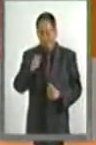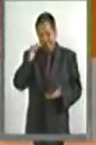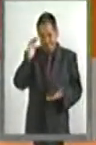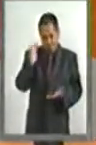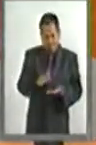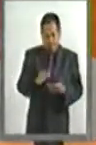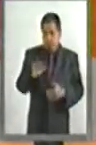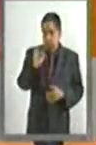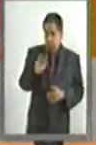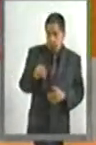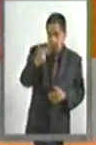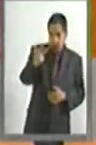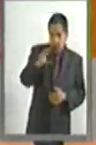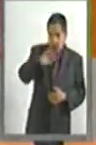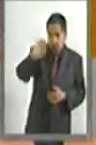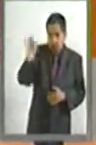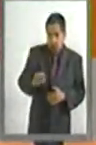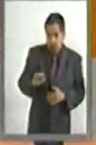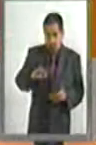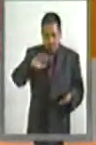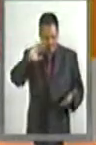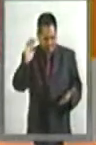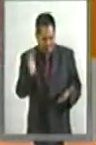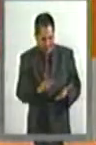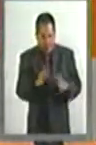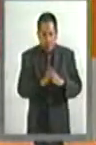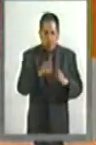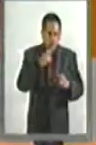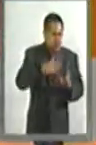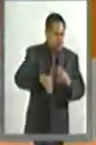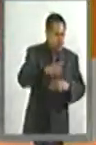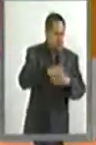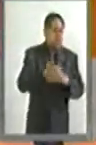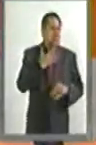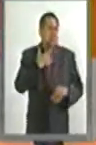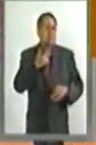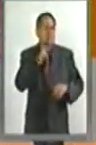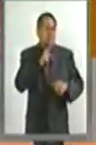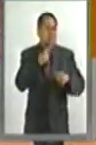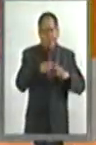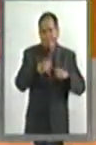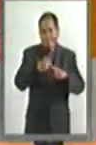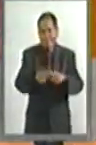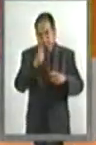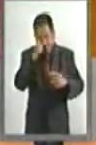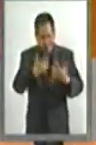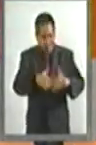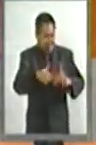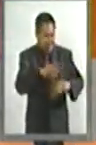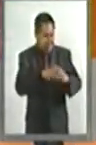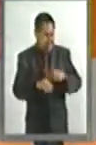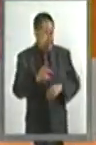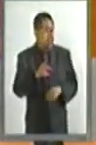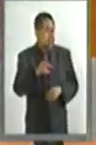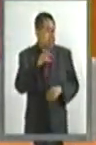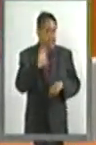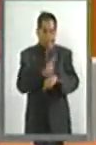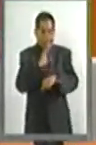un 48% el uso del combustóleo para la producción de energía